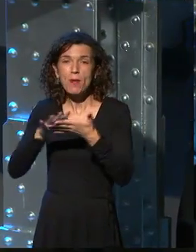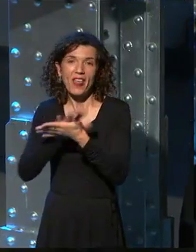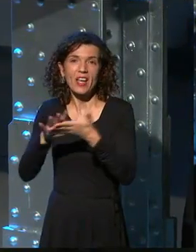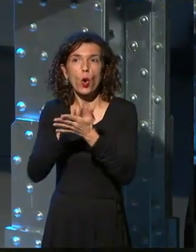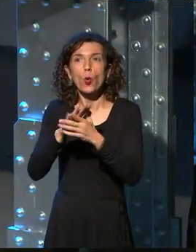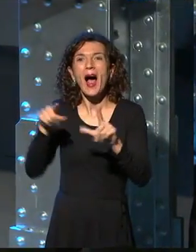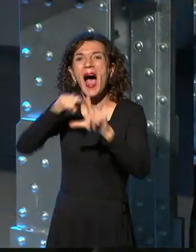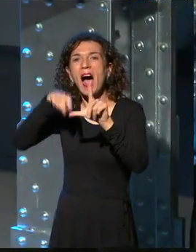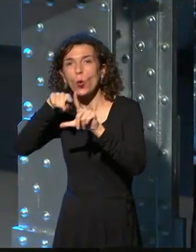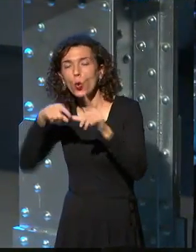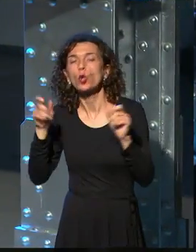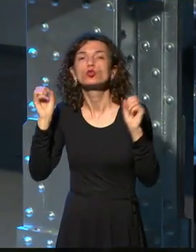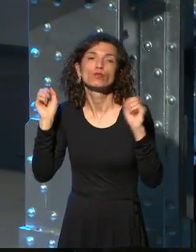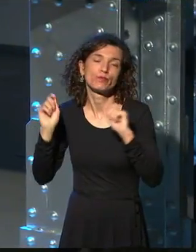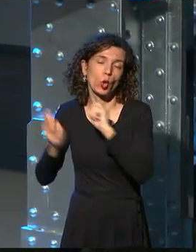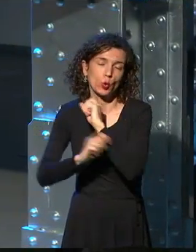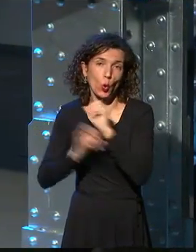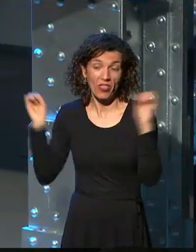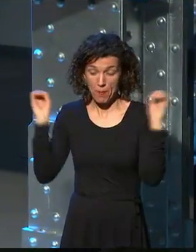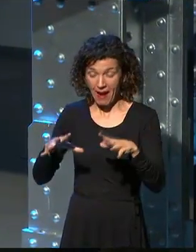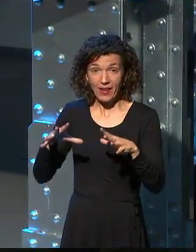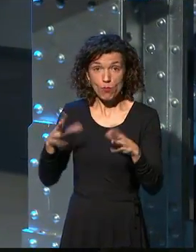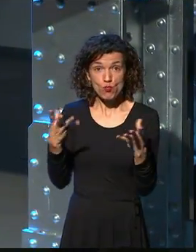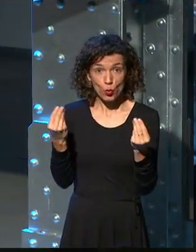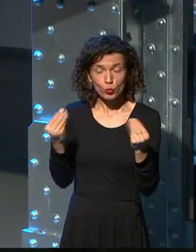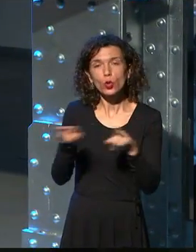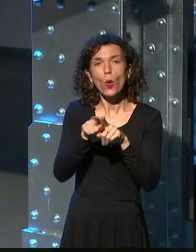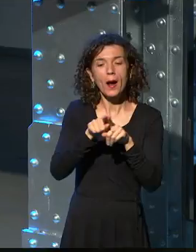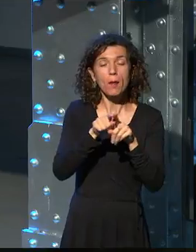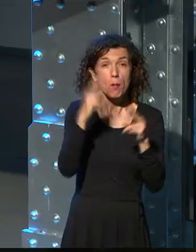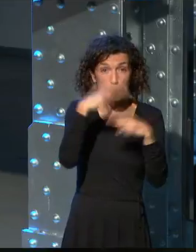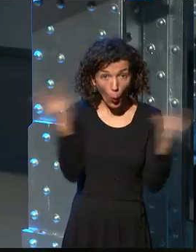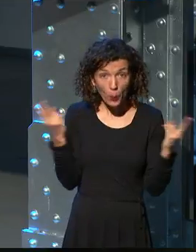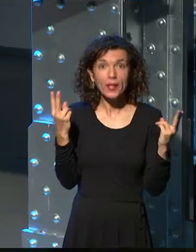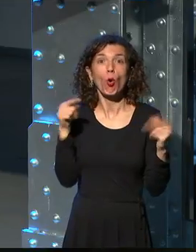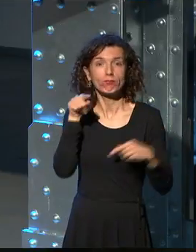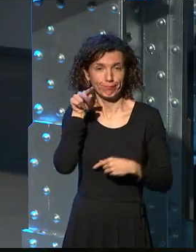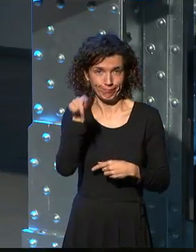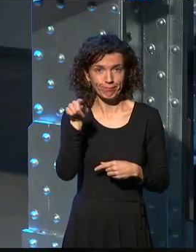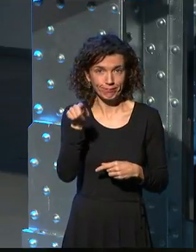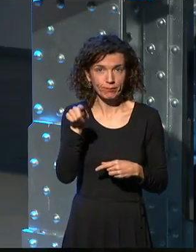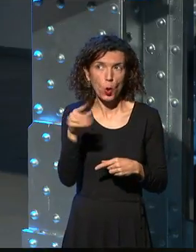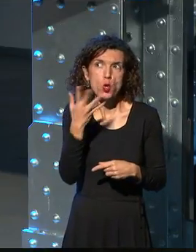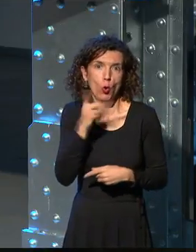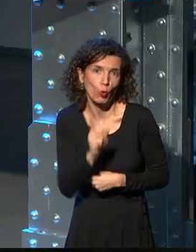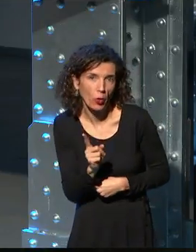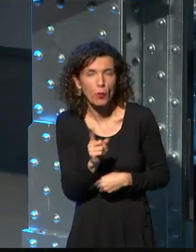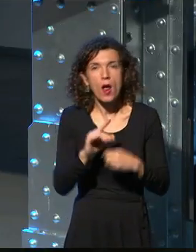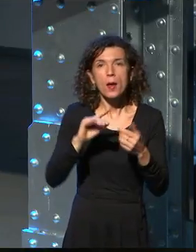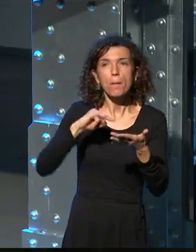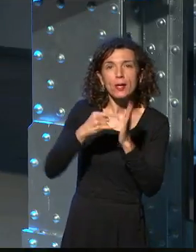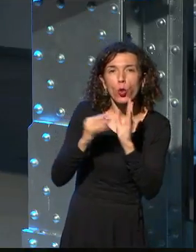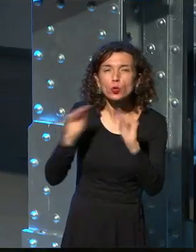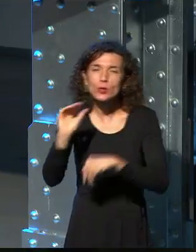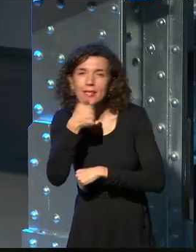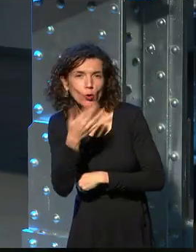Hay ciertos trucos de magia o muchos trucos de magia en los que los espectadores no conocerán el método